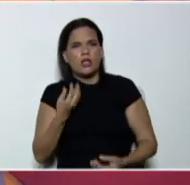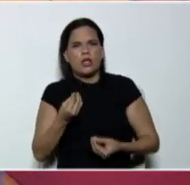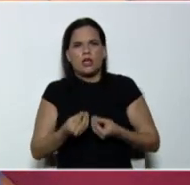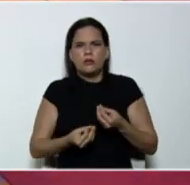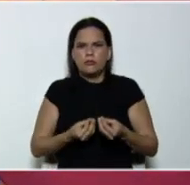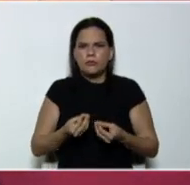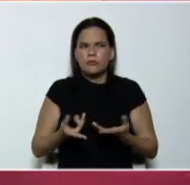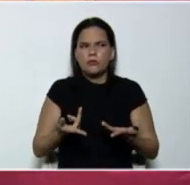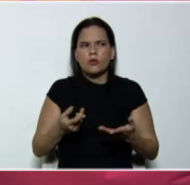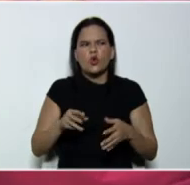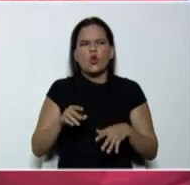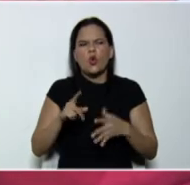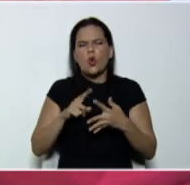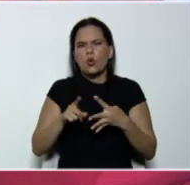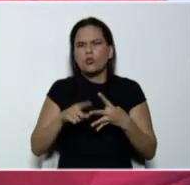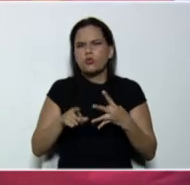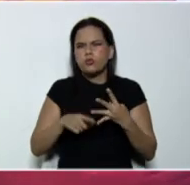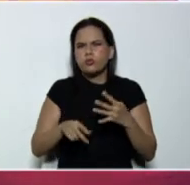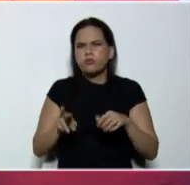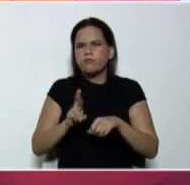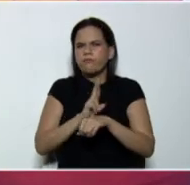elaborados este material con